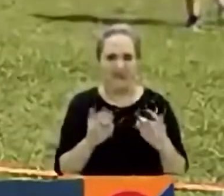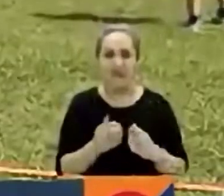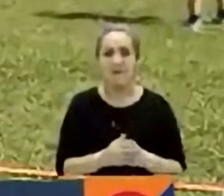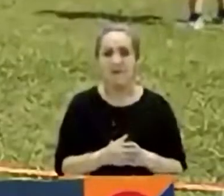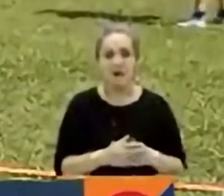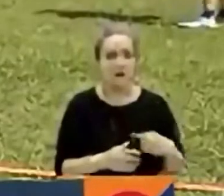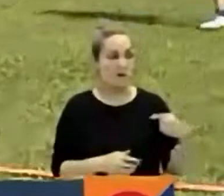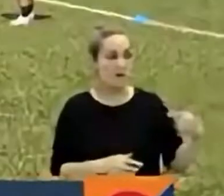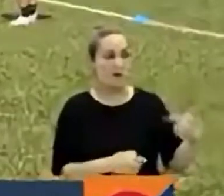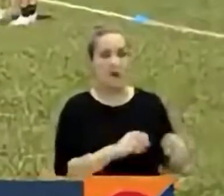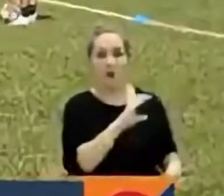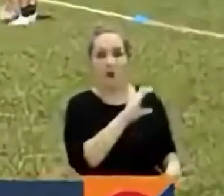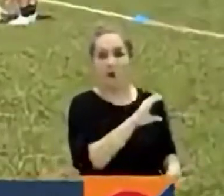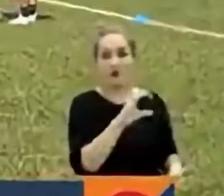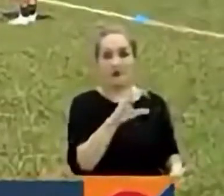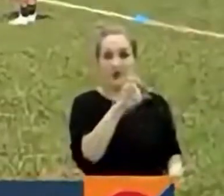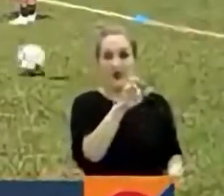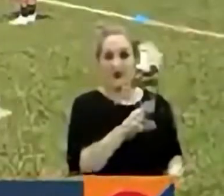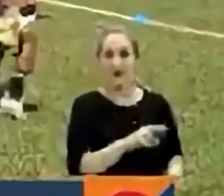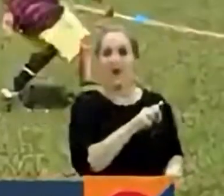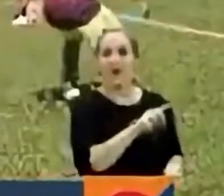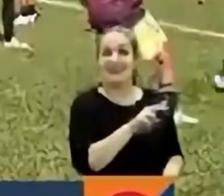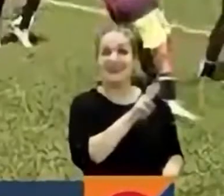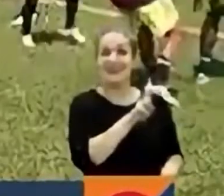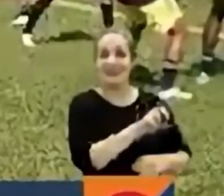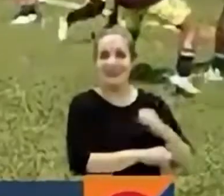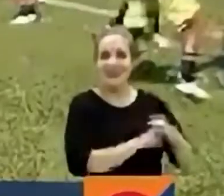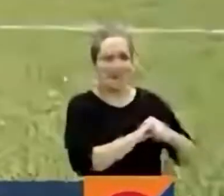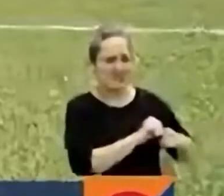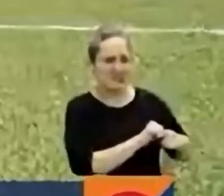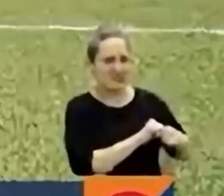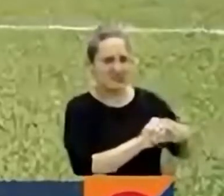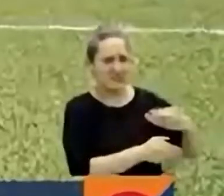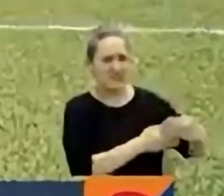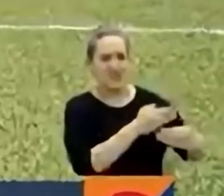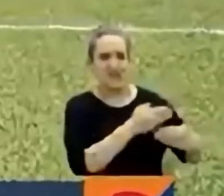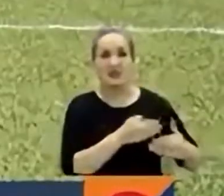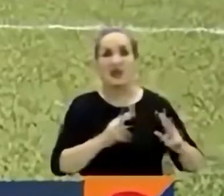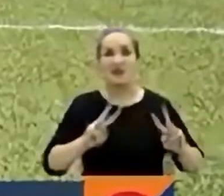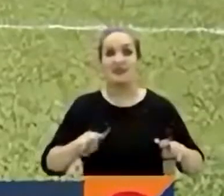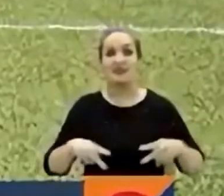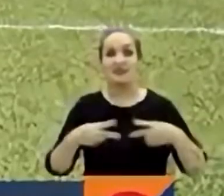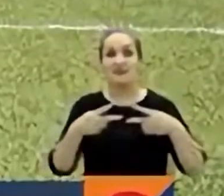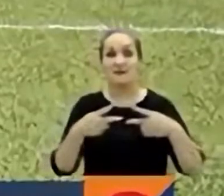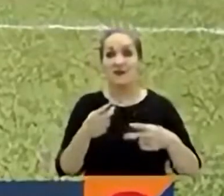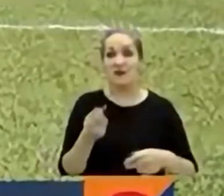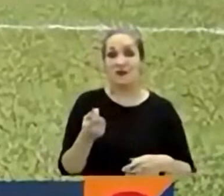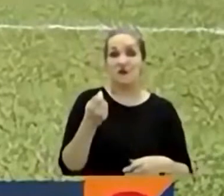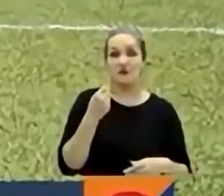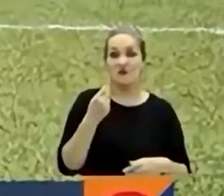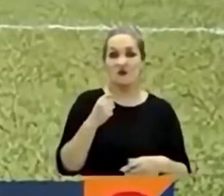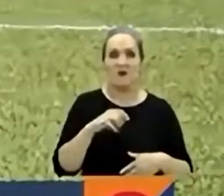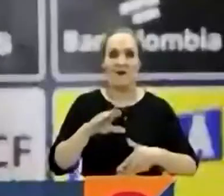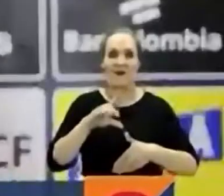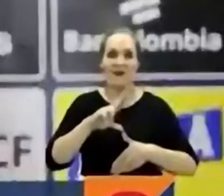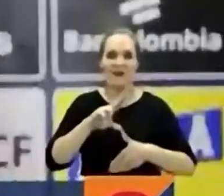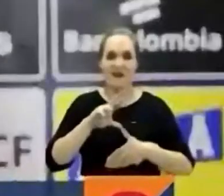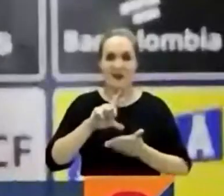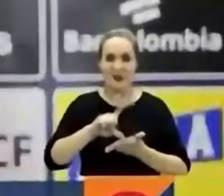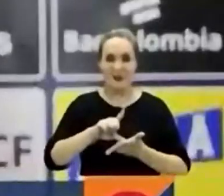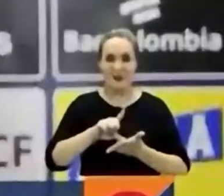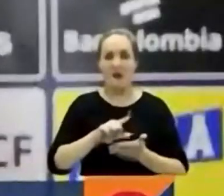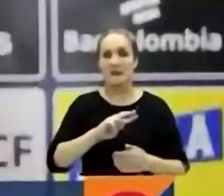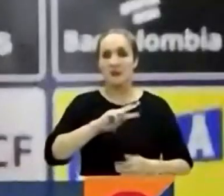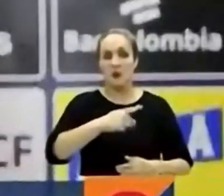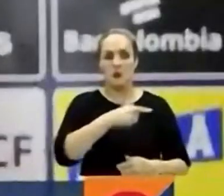las costarricenses, que también llevan un proceso de 7 años y que fueron semifinalistas en Juegos Panamericanos de Lima. Es un rival que es muy